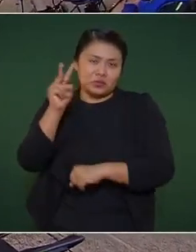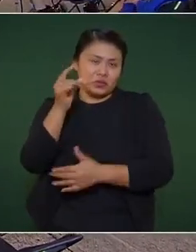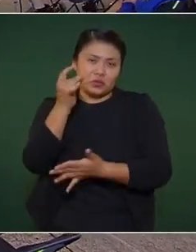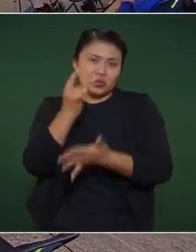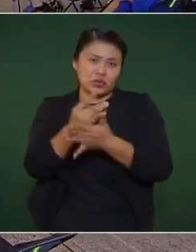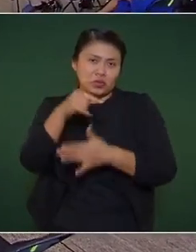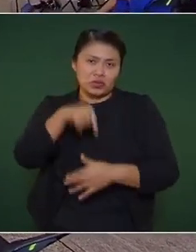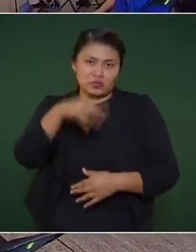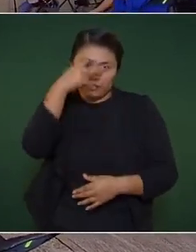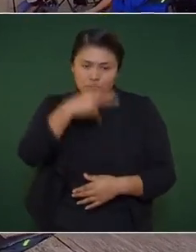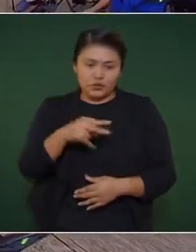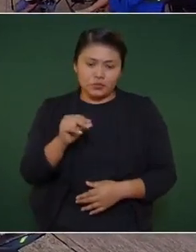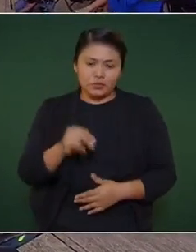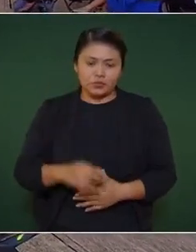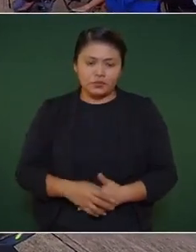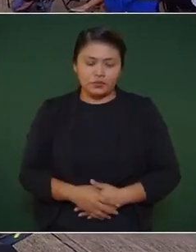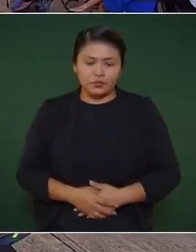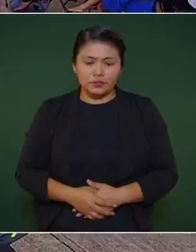Entonces les.